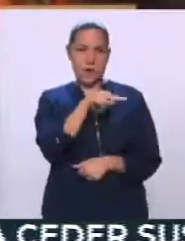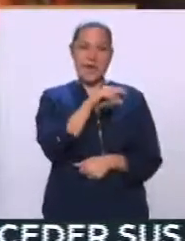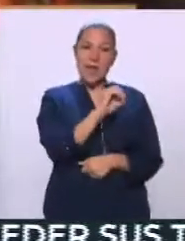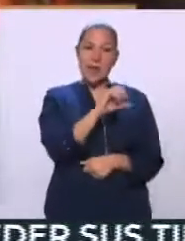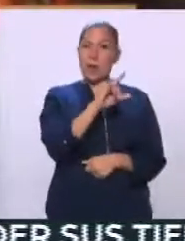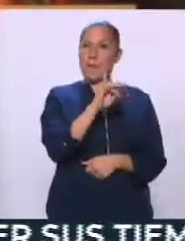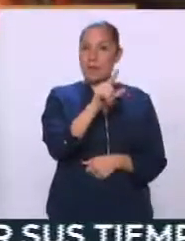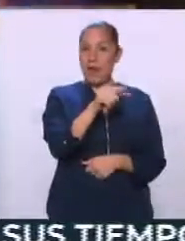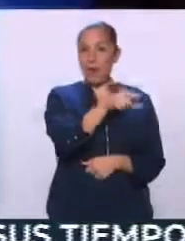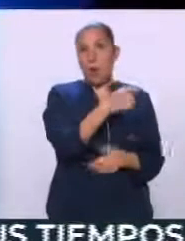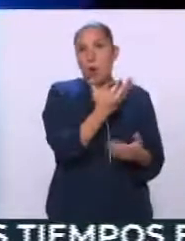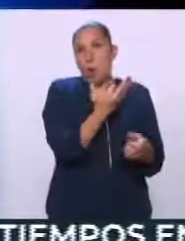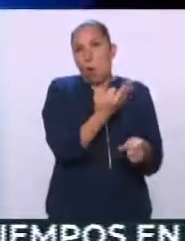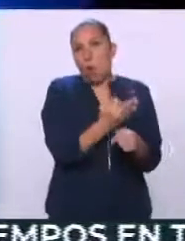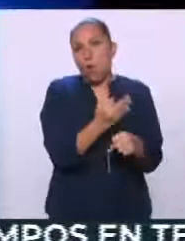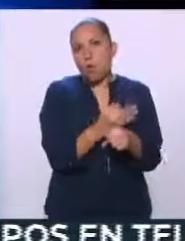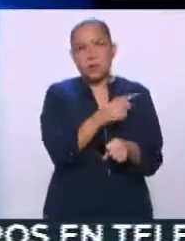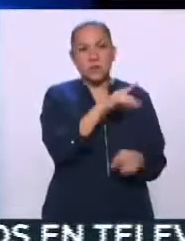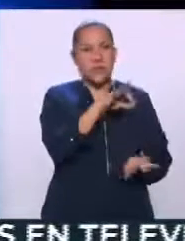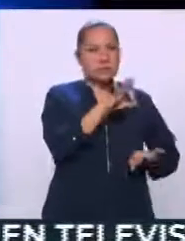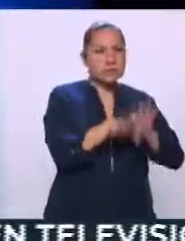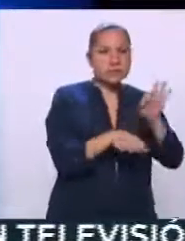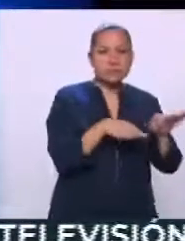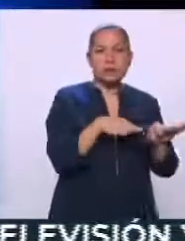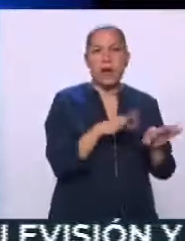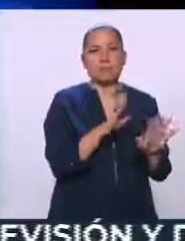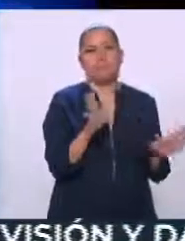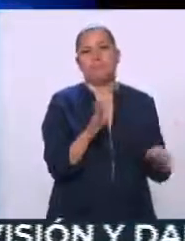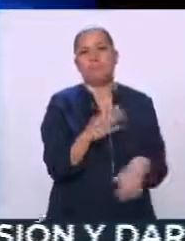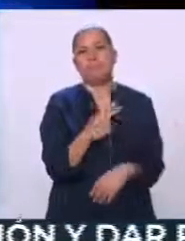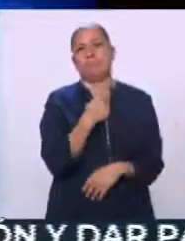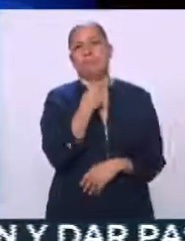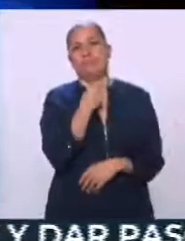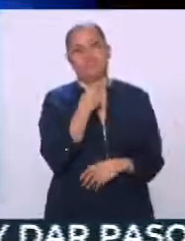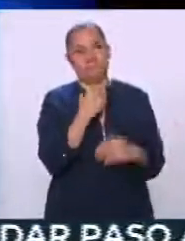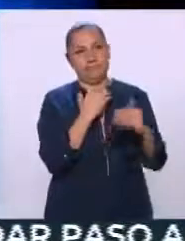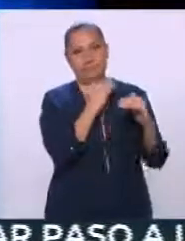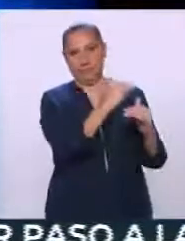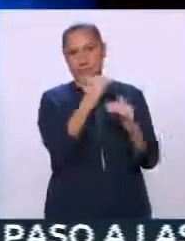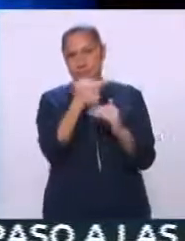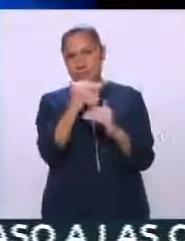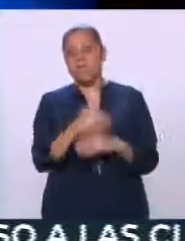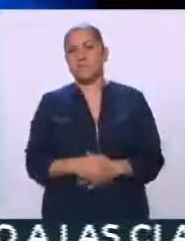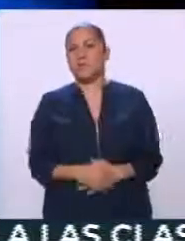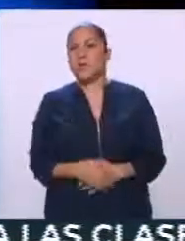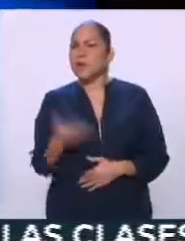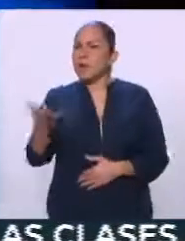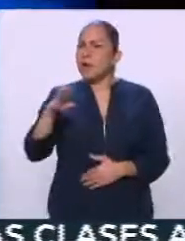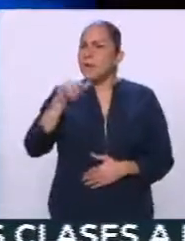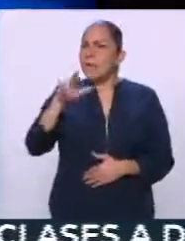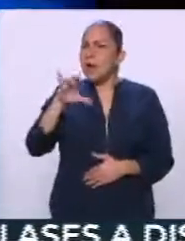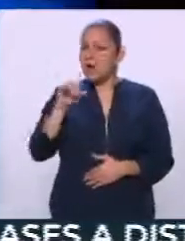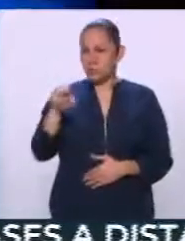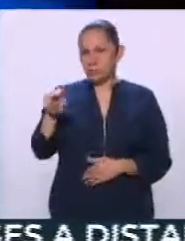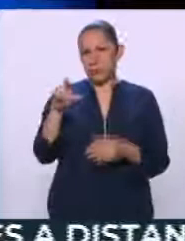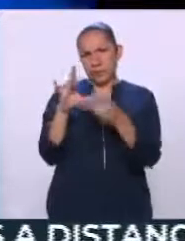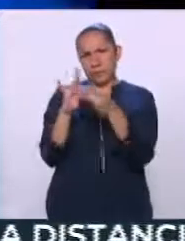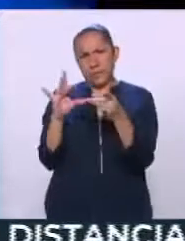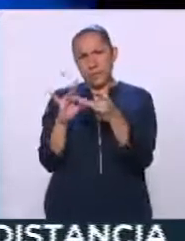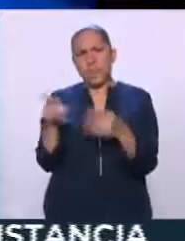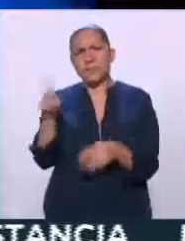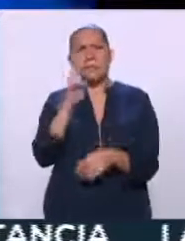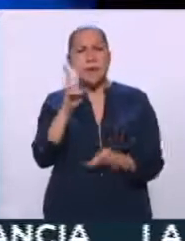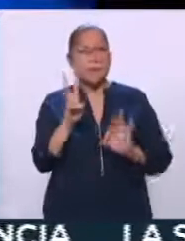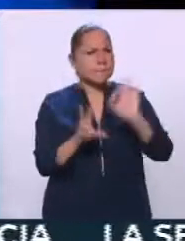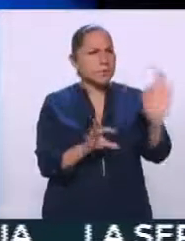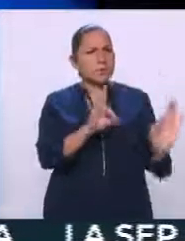límites. Mario, ya estás con nosotros, ¿verdad? Que bueno, oye, para entender estas cifras, ¿qué tan representativo es la